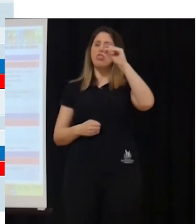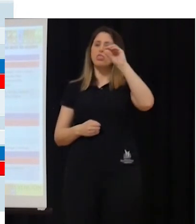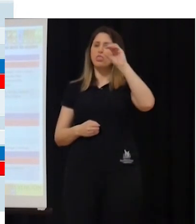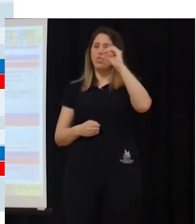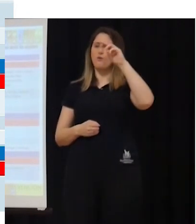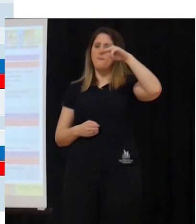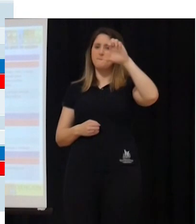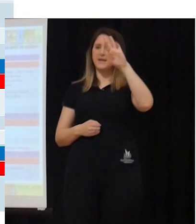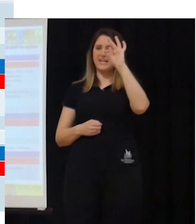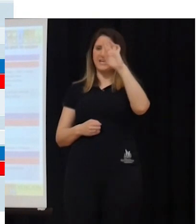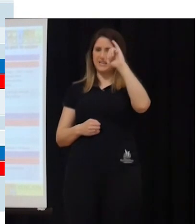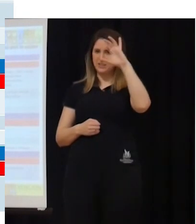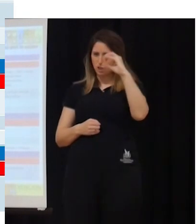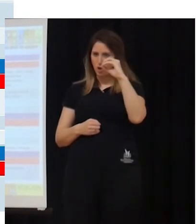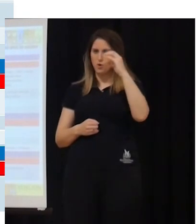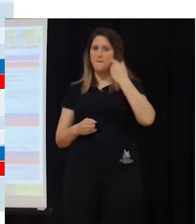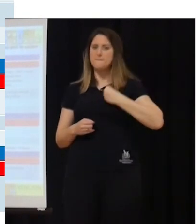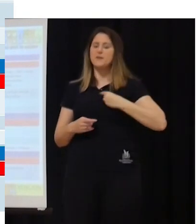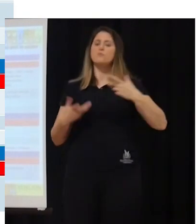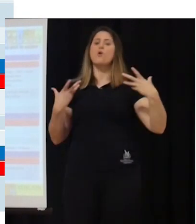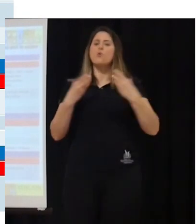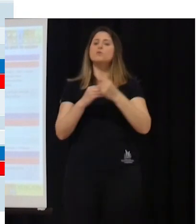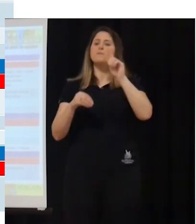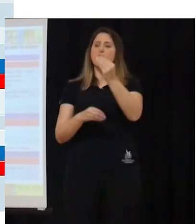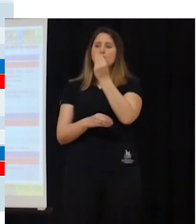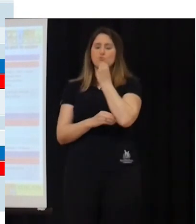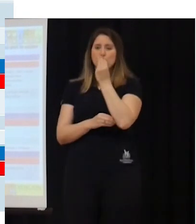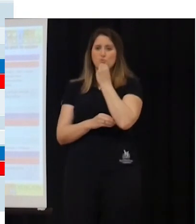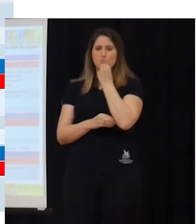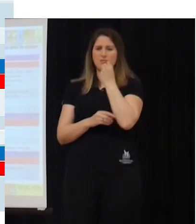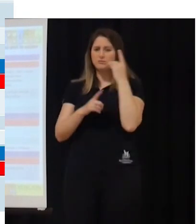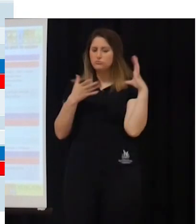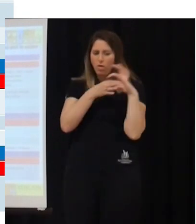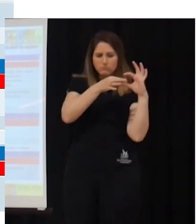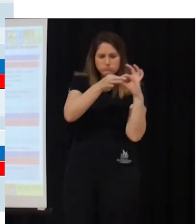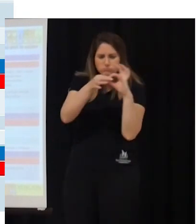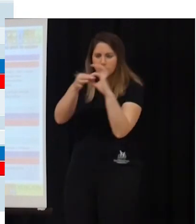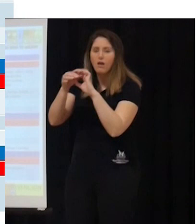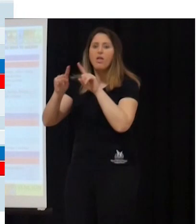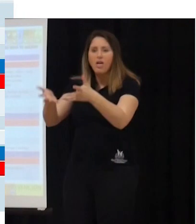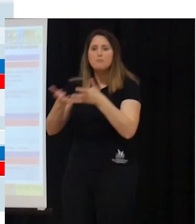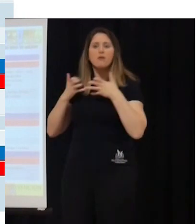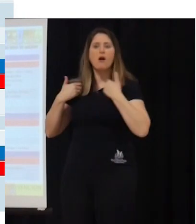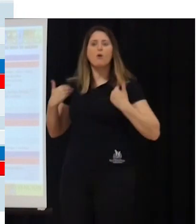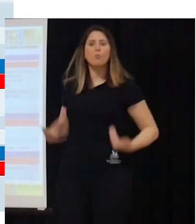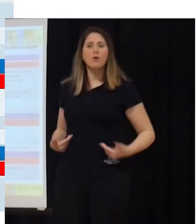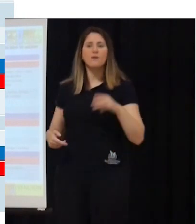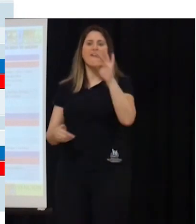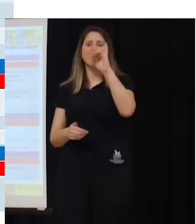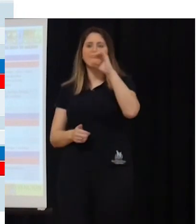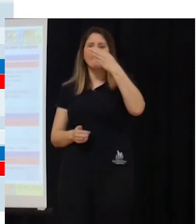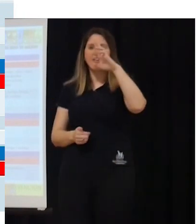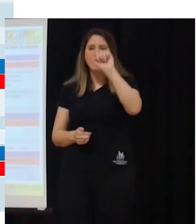Y luego tendrán un conjunto de alimentos que todo apunta a que vayan a ser beneficiosos. La fibra,